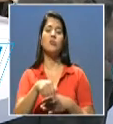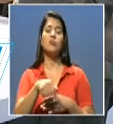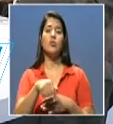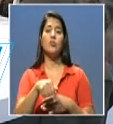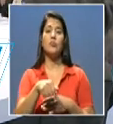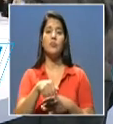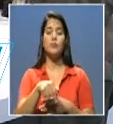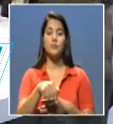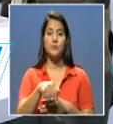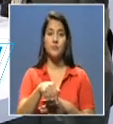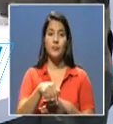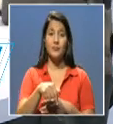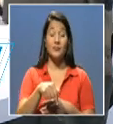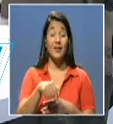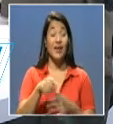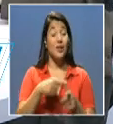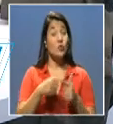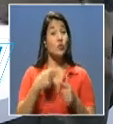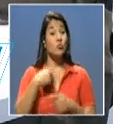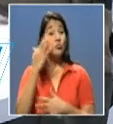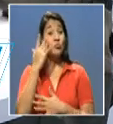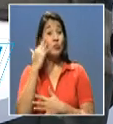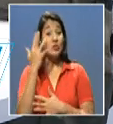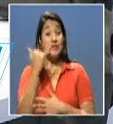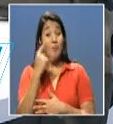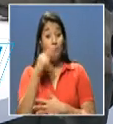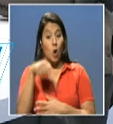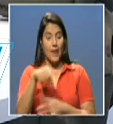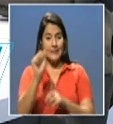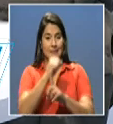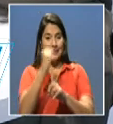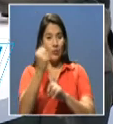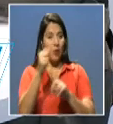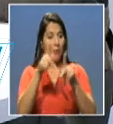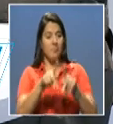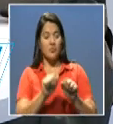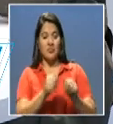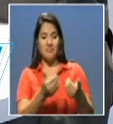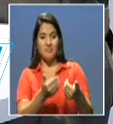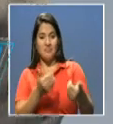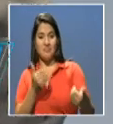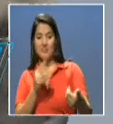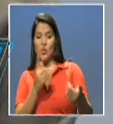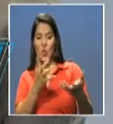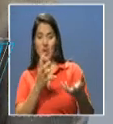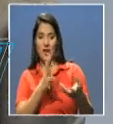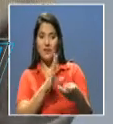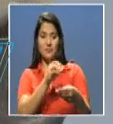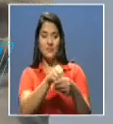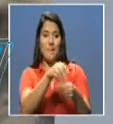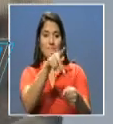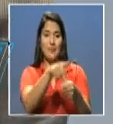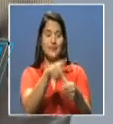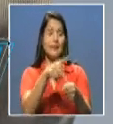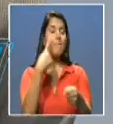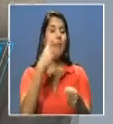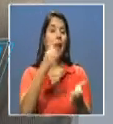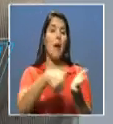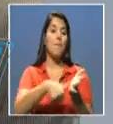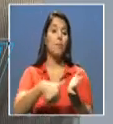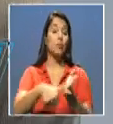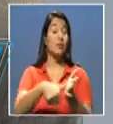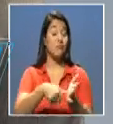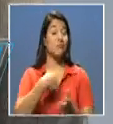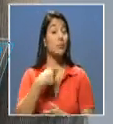fortalezca la lejanía de la ciudadanía en relación a la clase política y no participe mayoritariamente en las